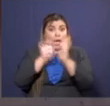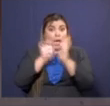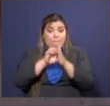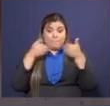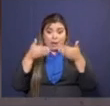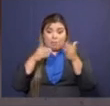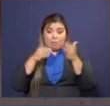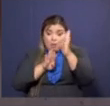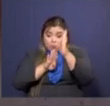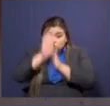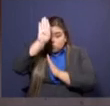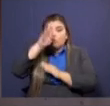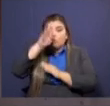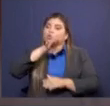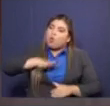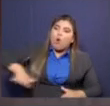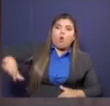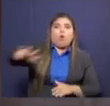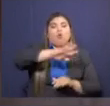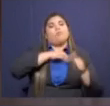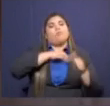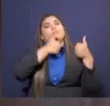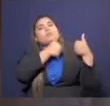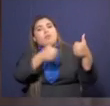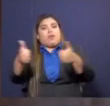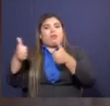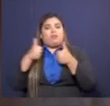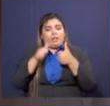Eso es pensar con luces largas.